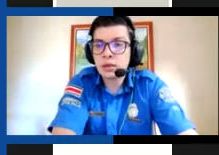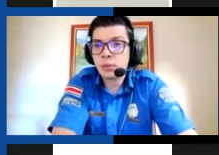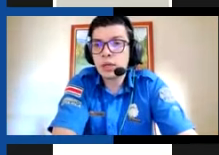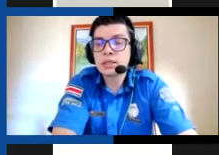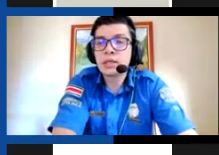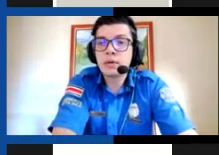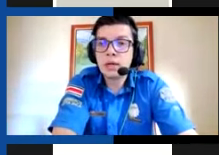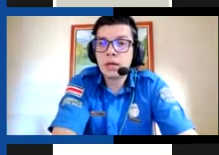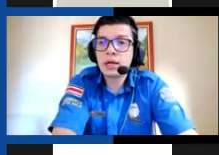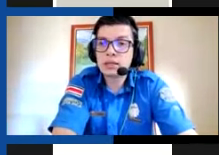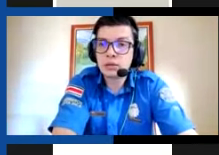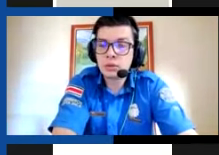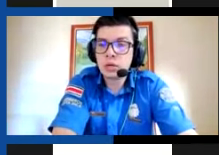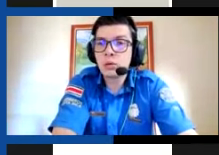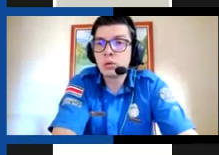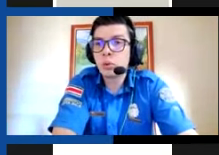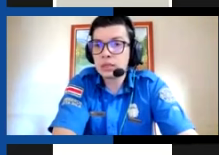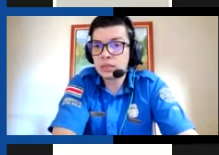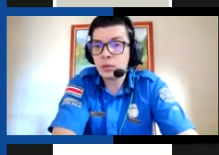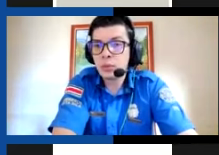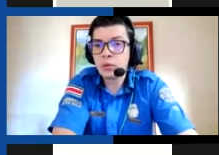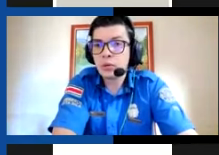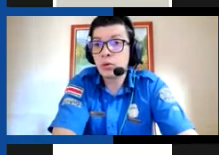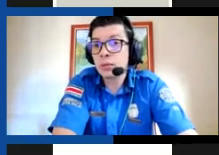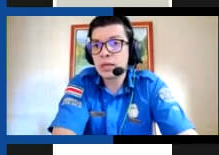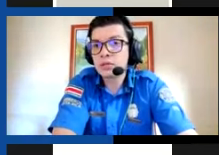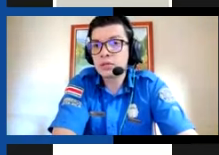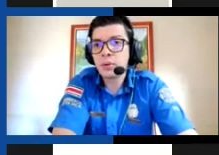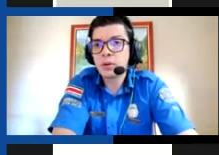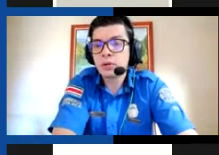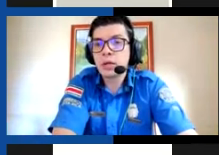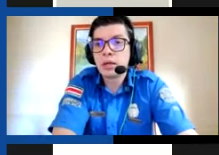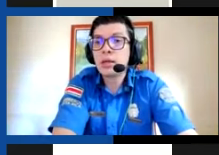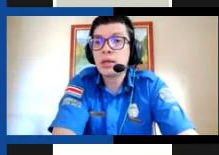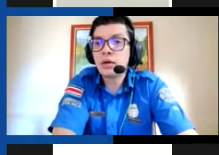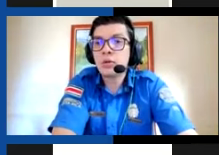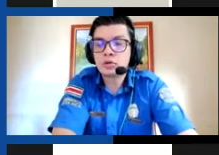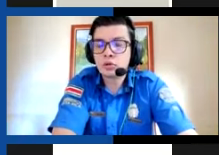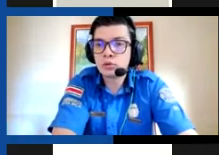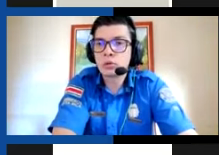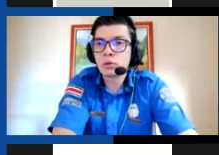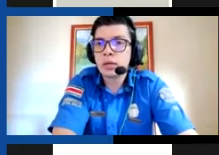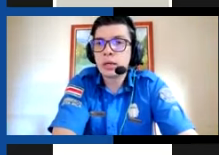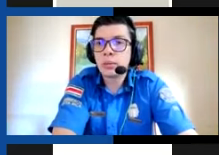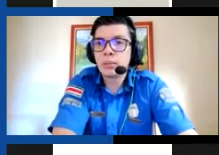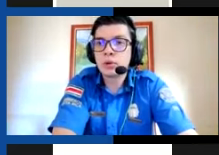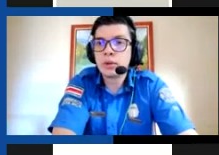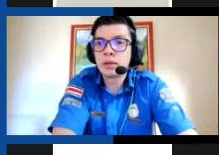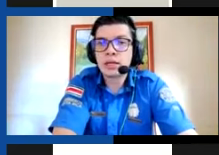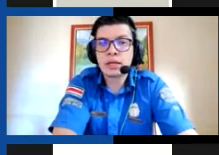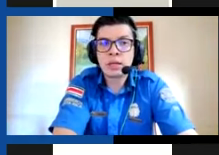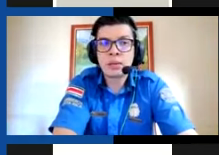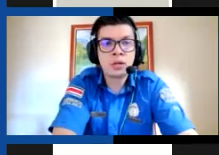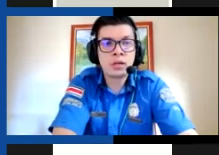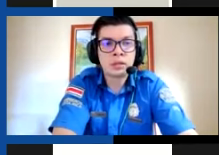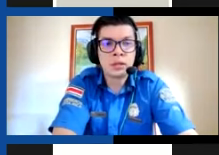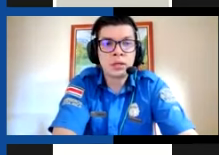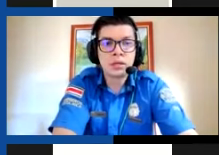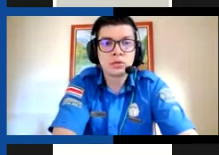consulta, pueden escribir a ese correo o a ese número, o llamar a ese número, perdón, y ahí con mucho gusto puntualmente le